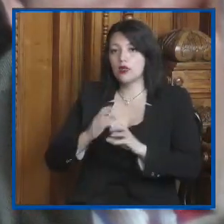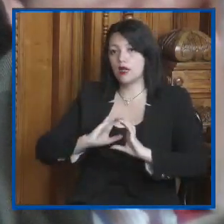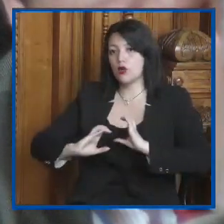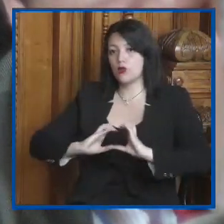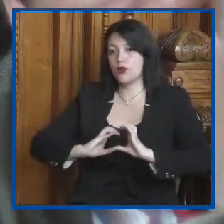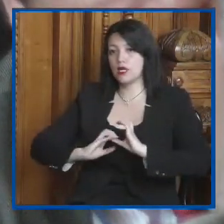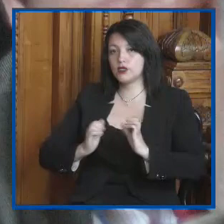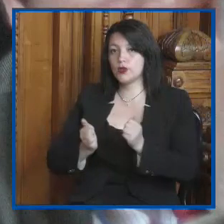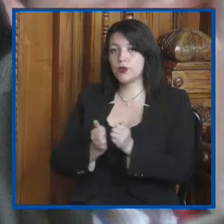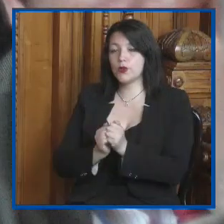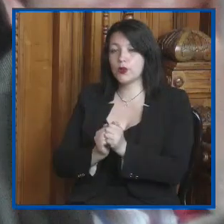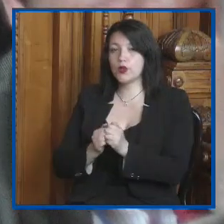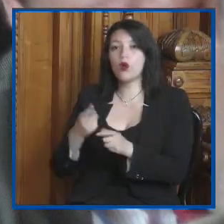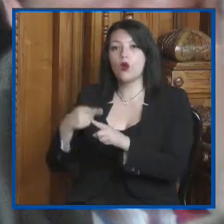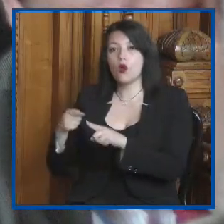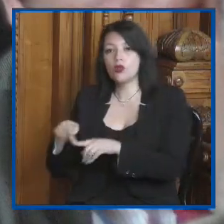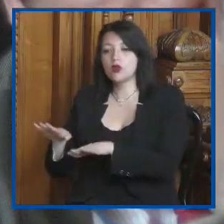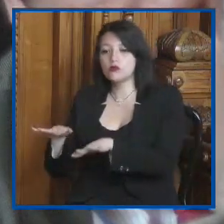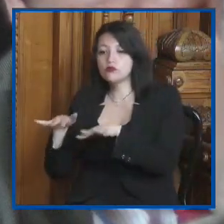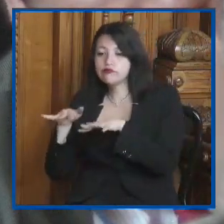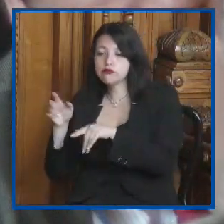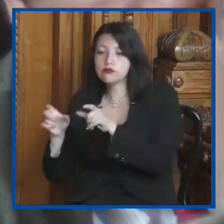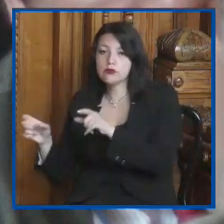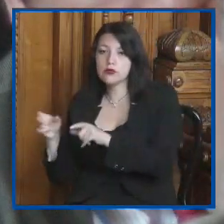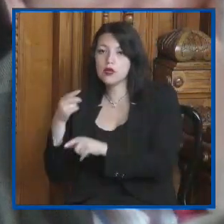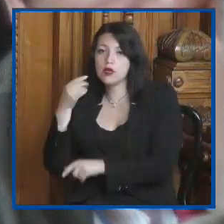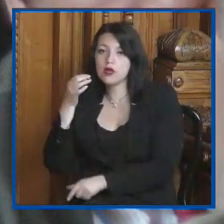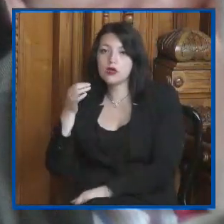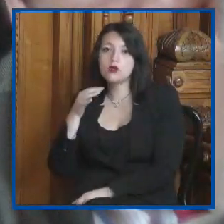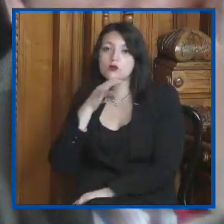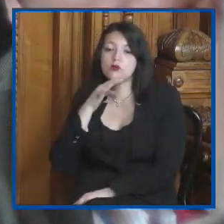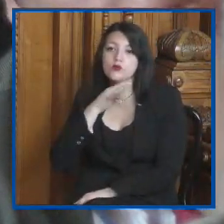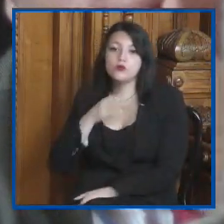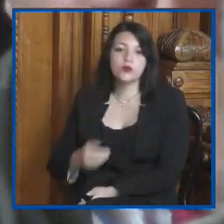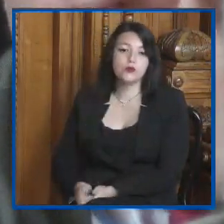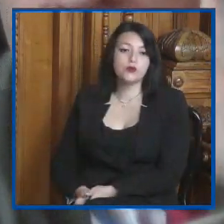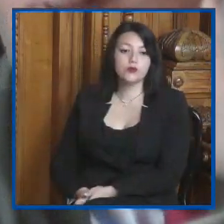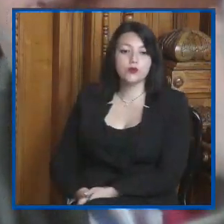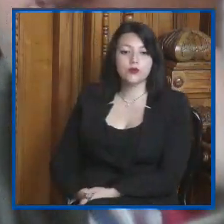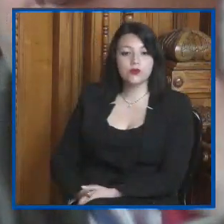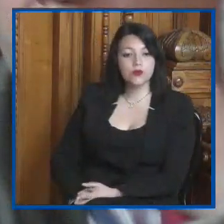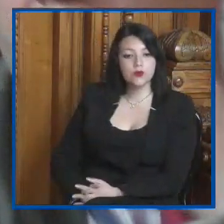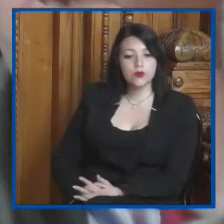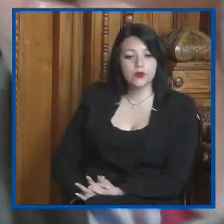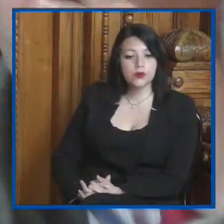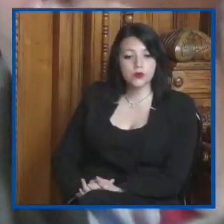comunicación con su audiencia, que son los usuarios del sistema judicial.